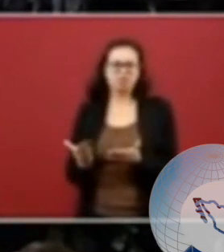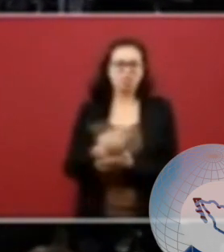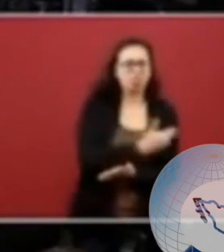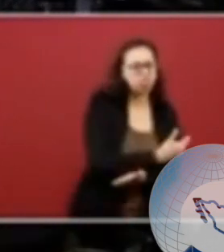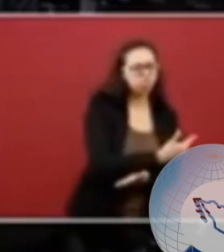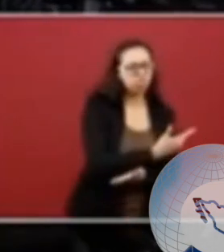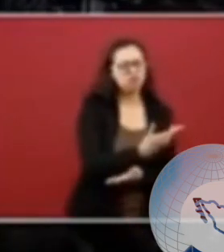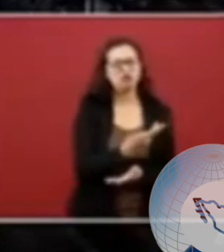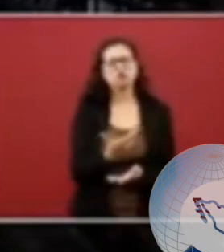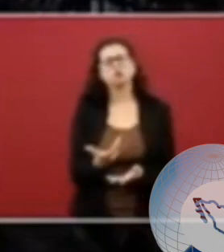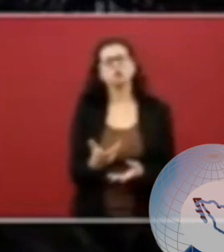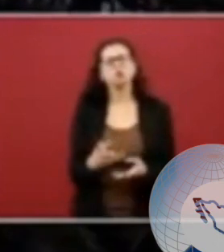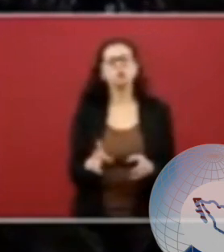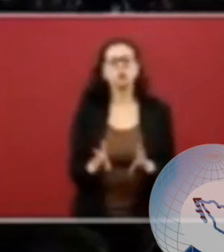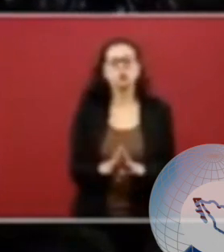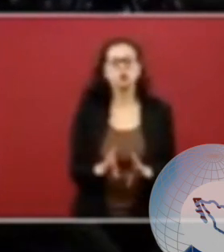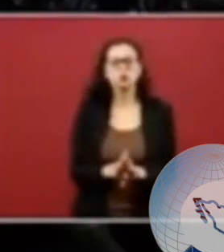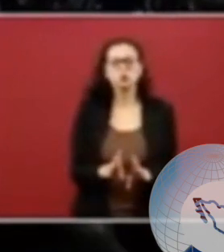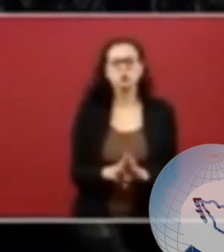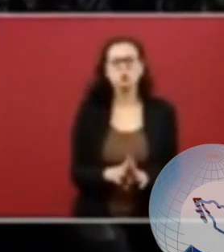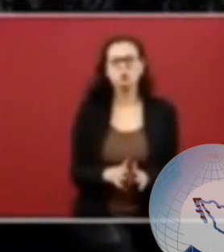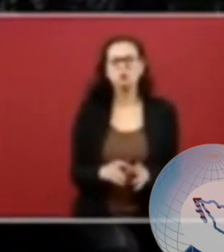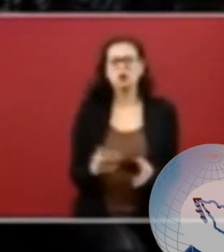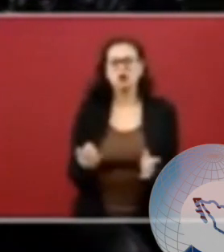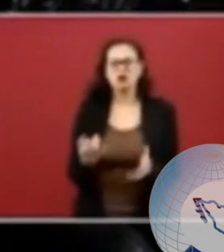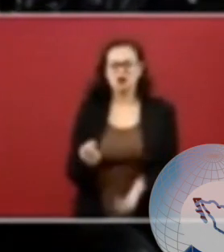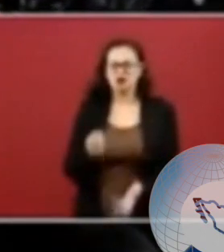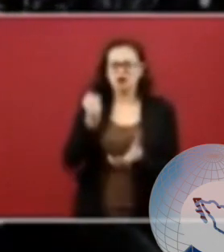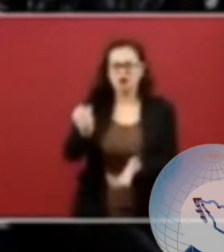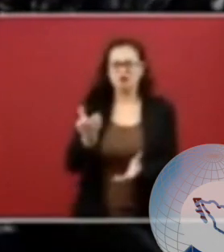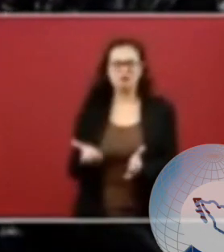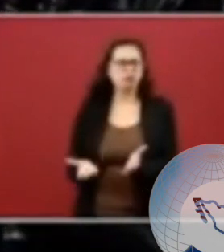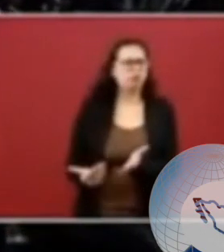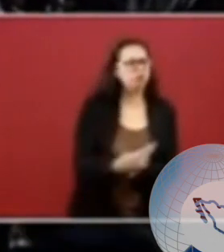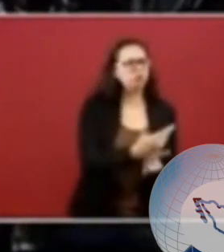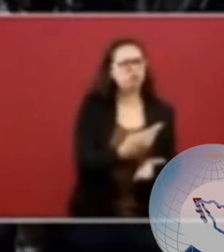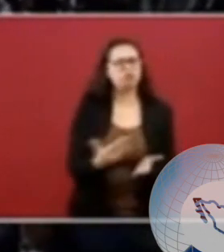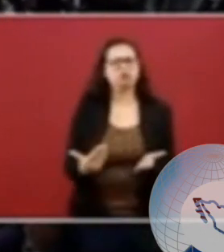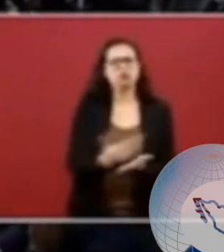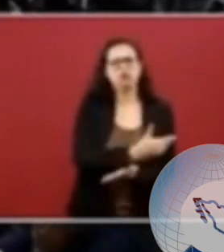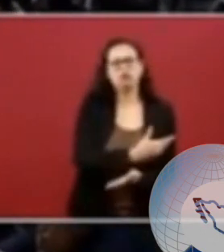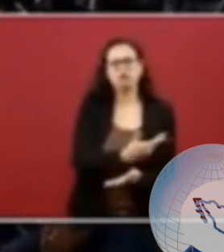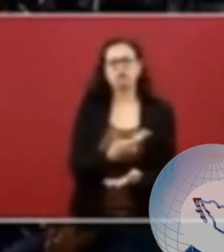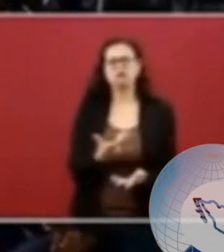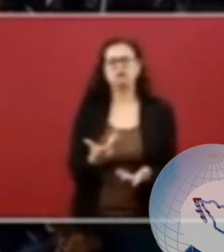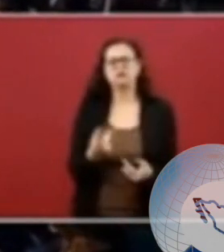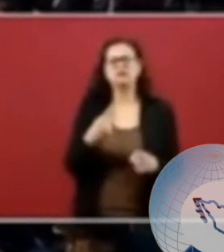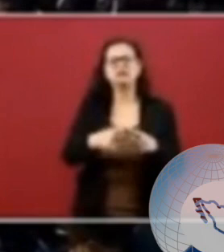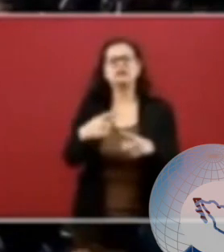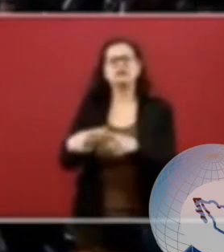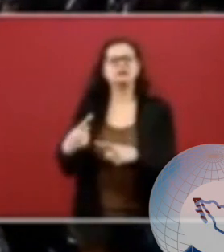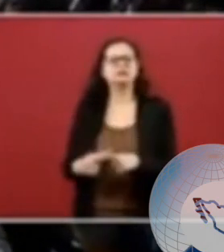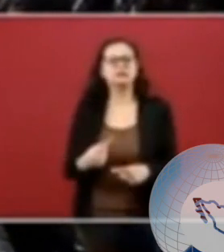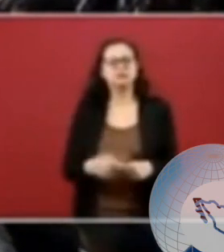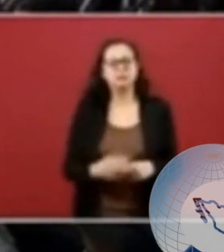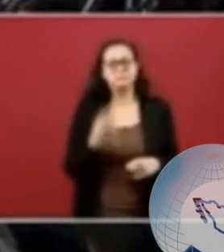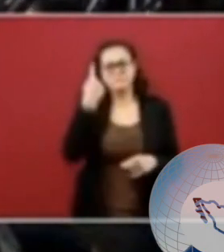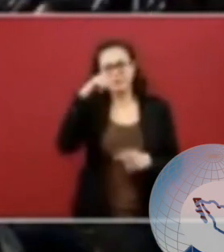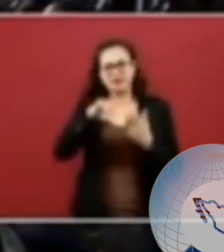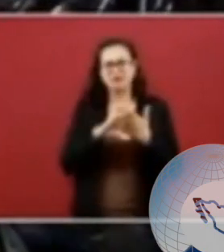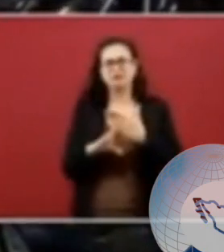son las fuentes actuales de la evasión fiscal? ¿Hacia dónde está dirigiendo esta estrategia para que ya no se